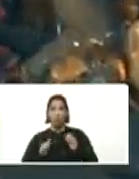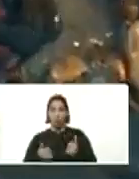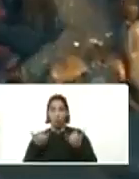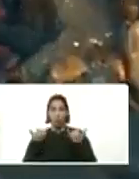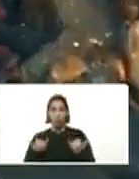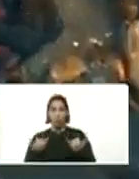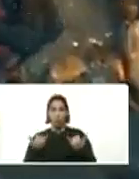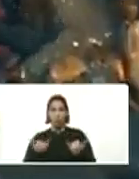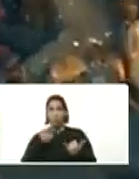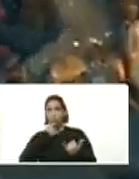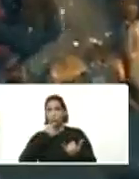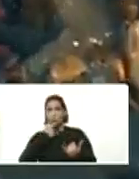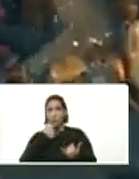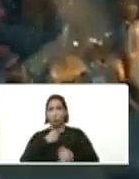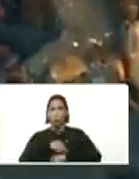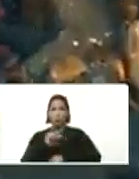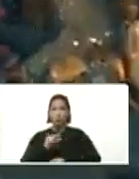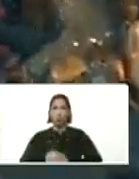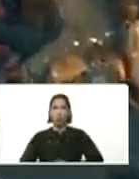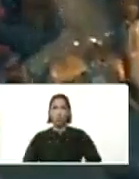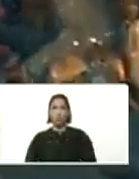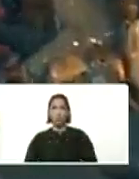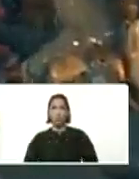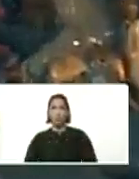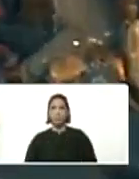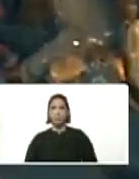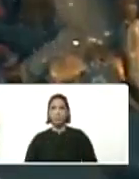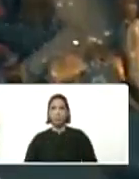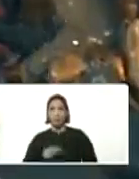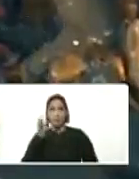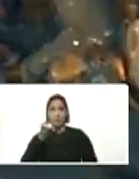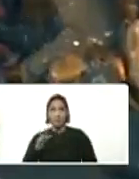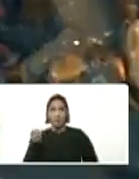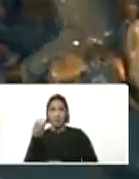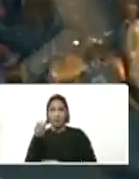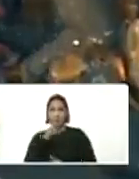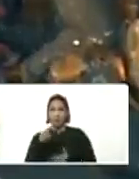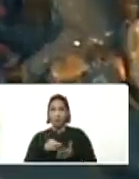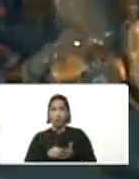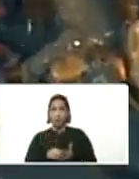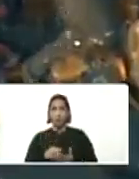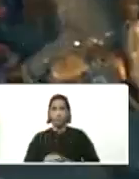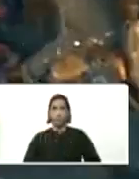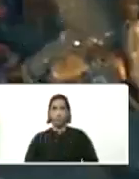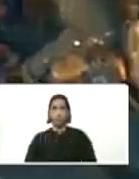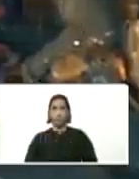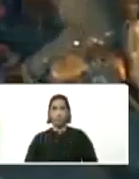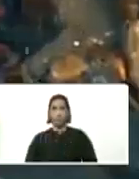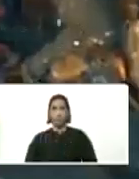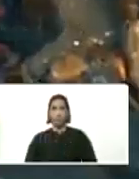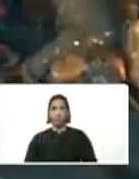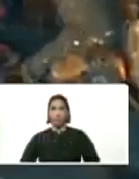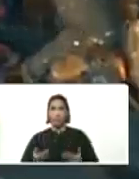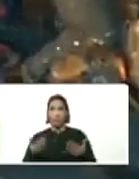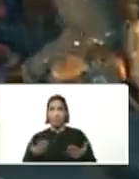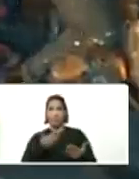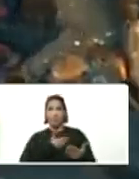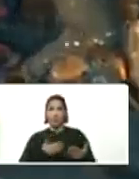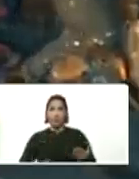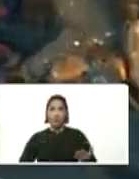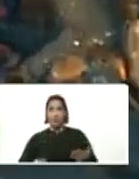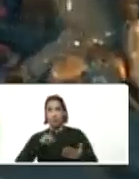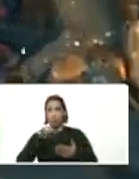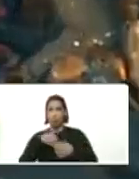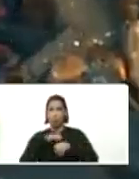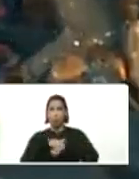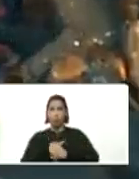momento tan bonito, aquí desde el Palacio Federal Legislativo, que ha sido cedido por su presidente,